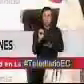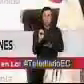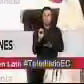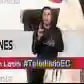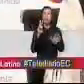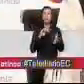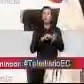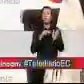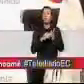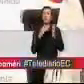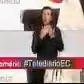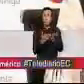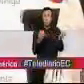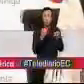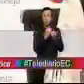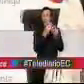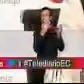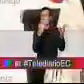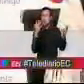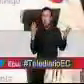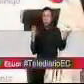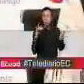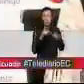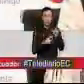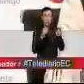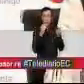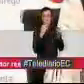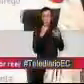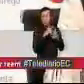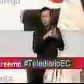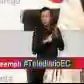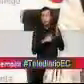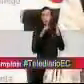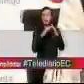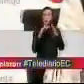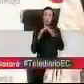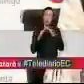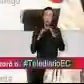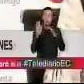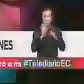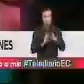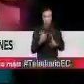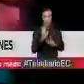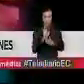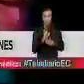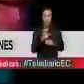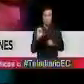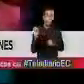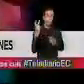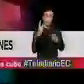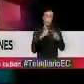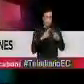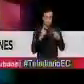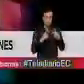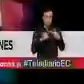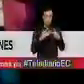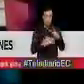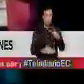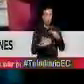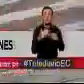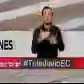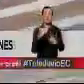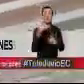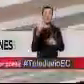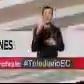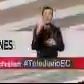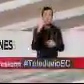49%. Que no es más que un conteo rápido de personas y de viviendas a nivel nacional. La segunda fase tiene que ver